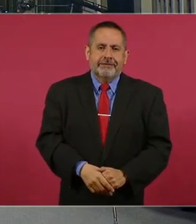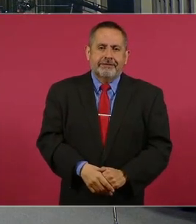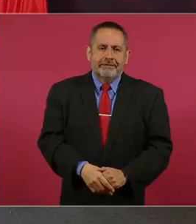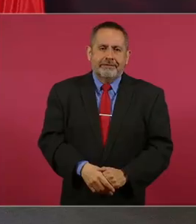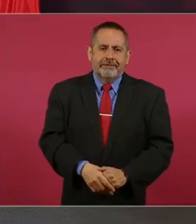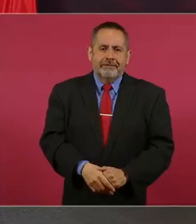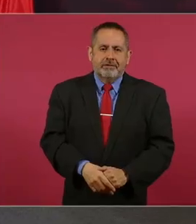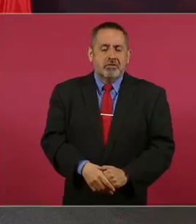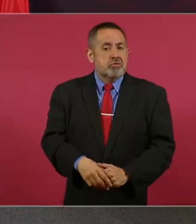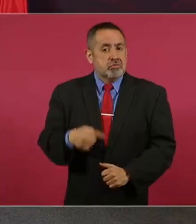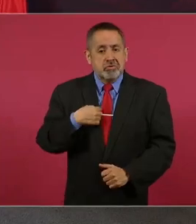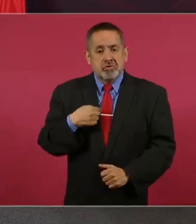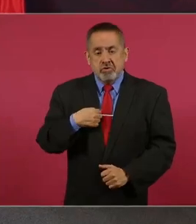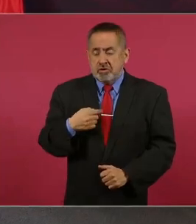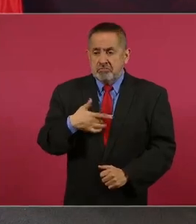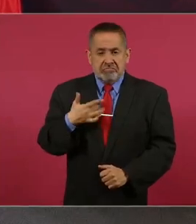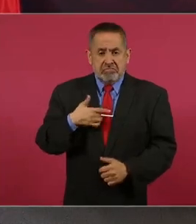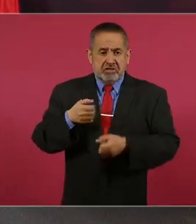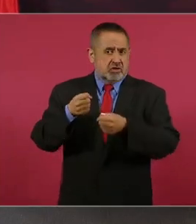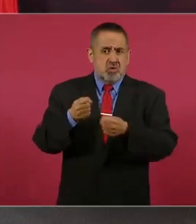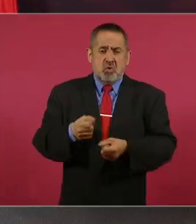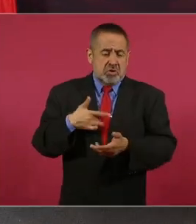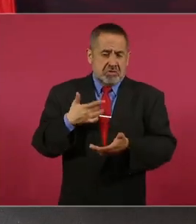Y yo estoy seguro